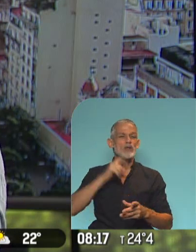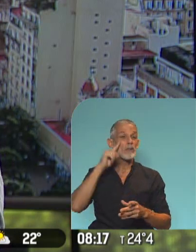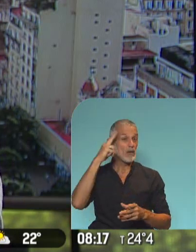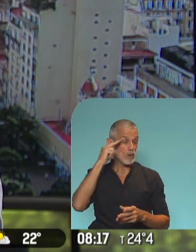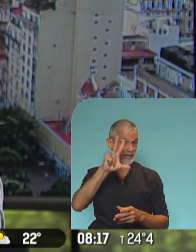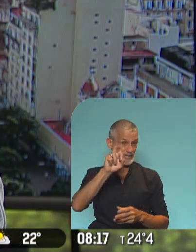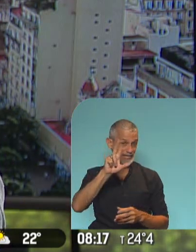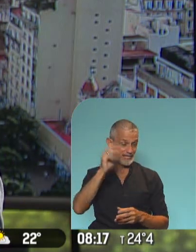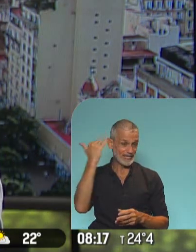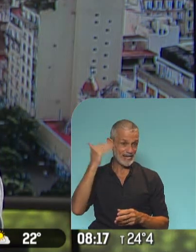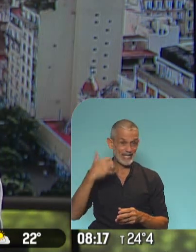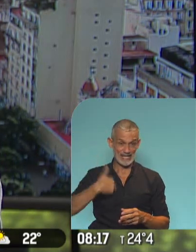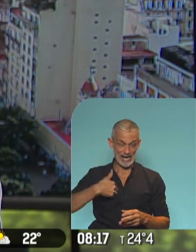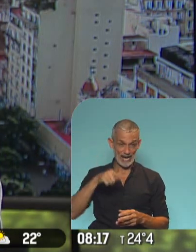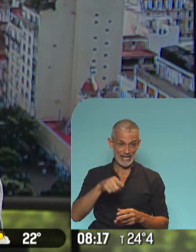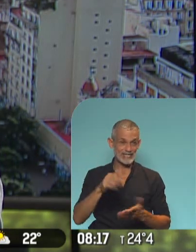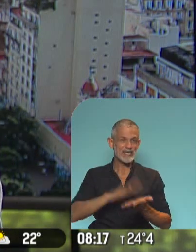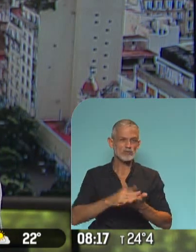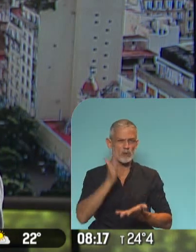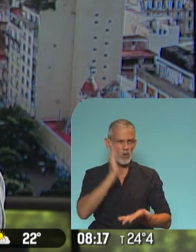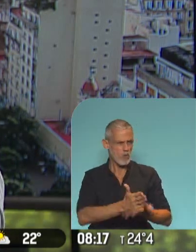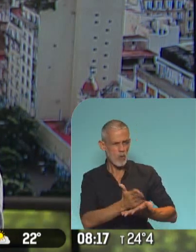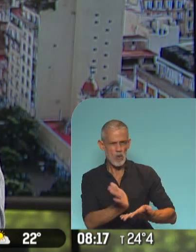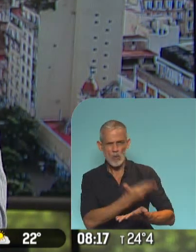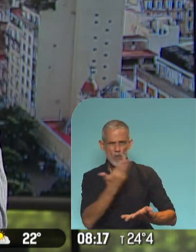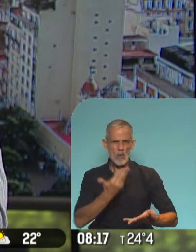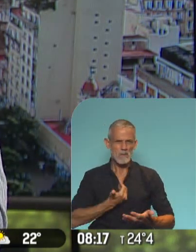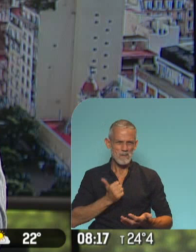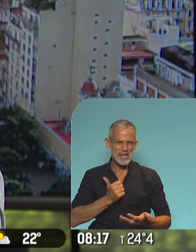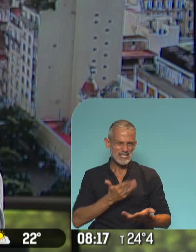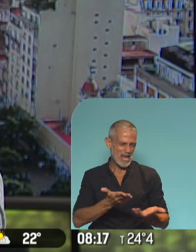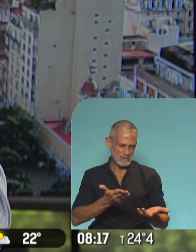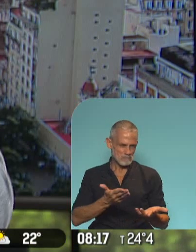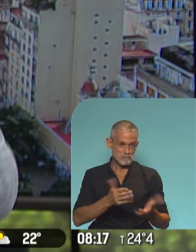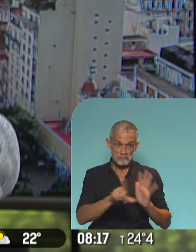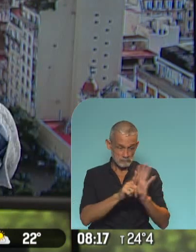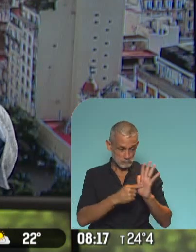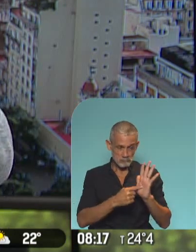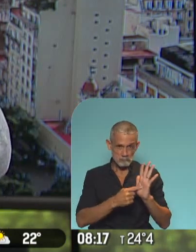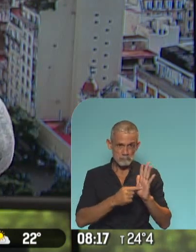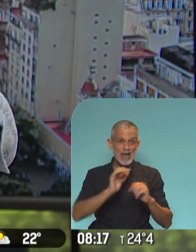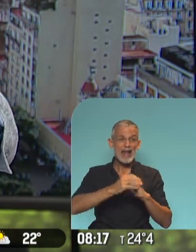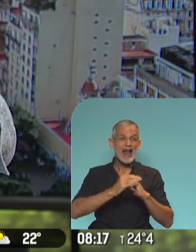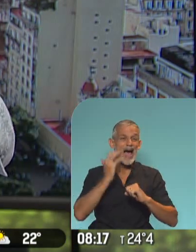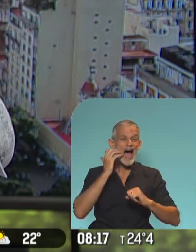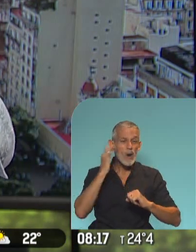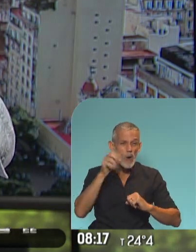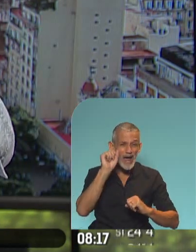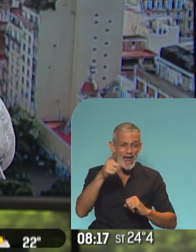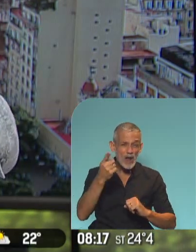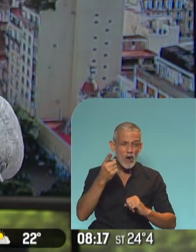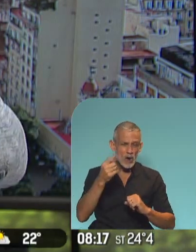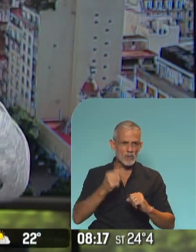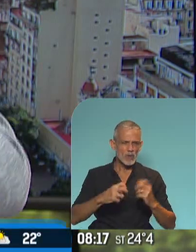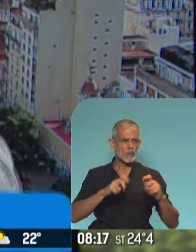1930 en la República Argentina en el golpe de Estado, ¿no? O sea, el abuelo de Horacio Rodríguez Larreta, como Procurador General